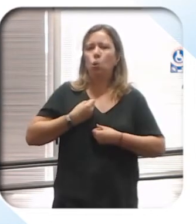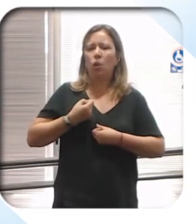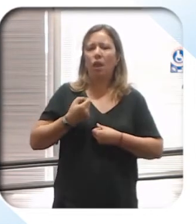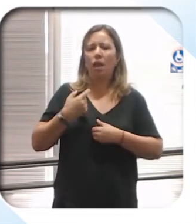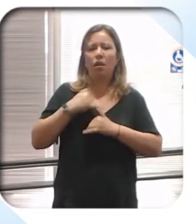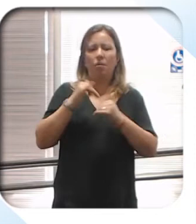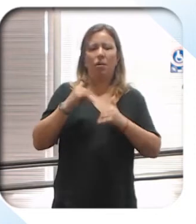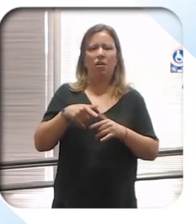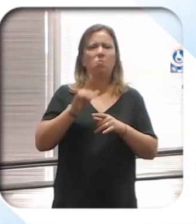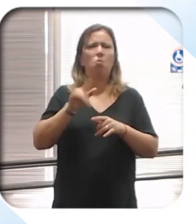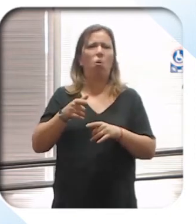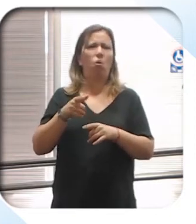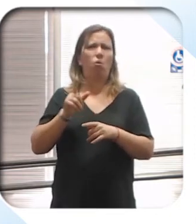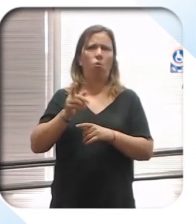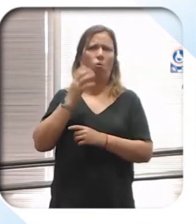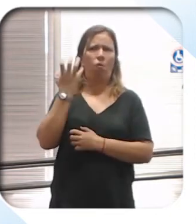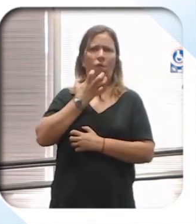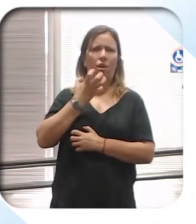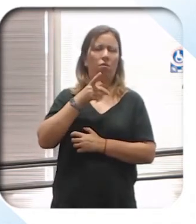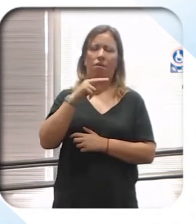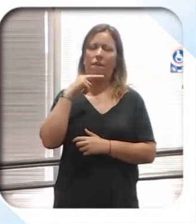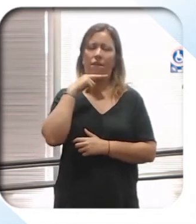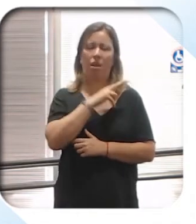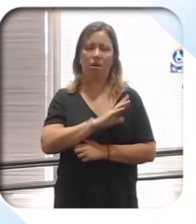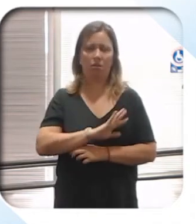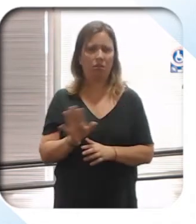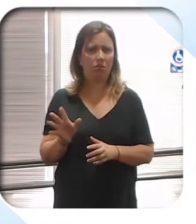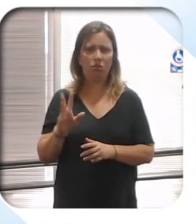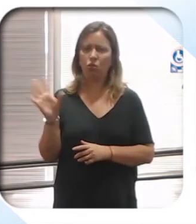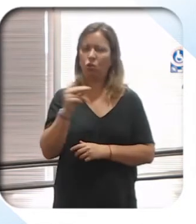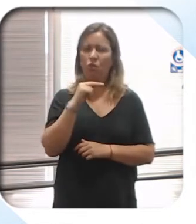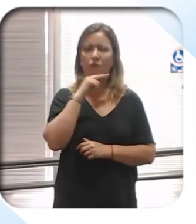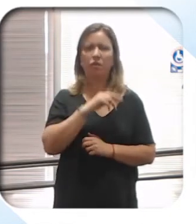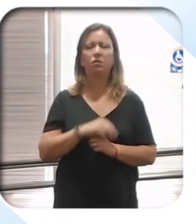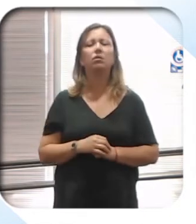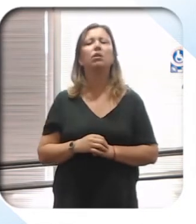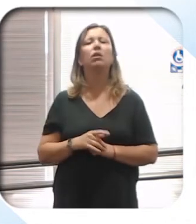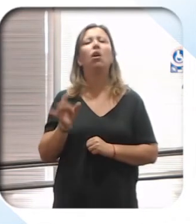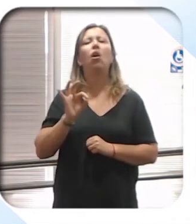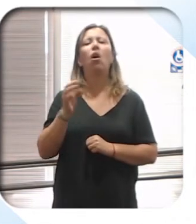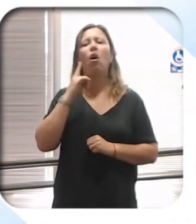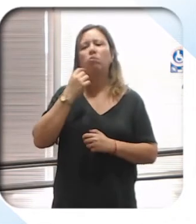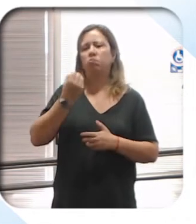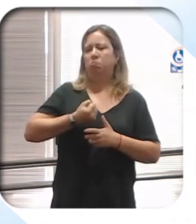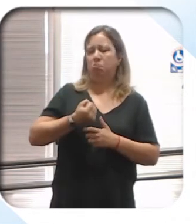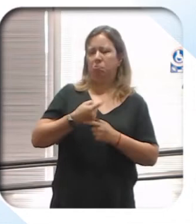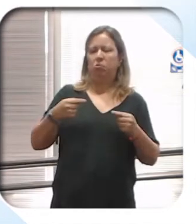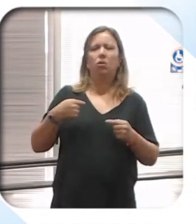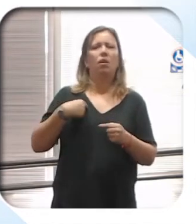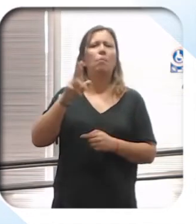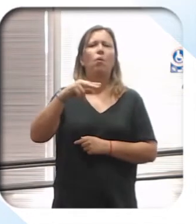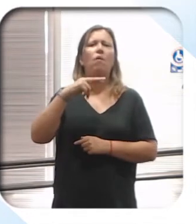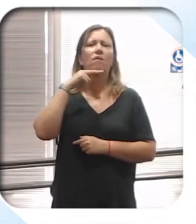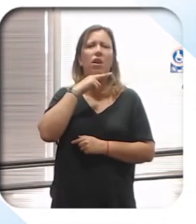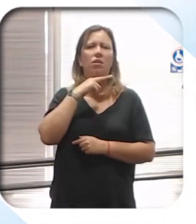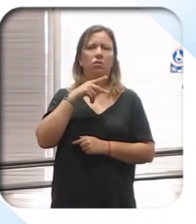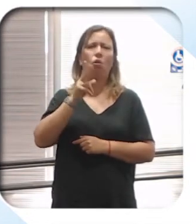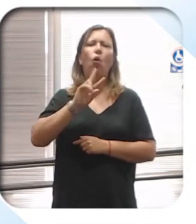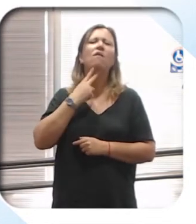o degradante. Es falso, todo esto es falso. El autoerotismo es una enfermedad o un vicio.